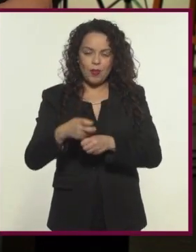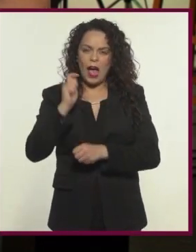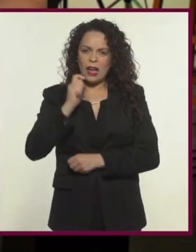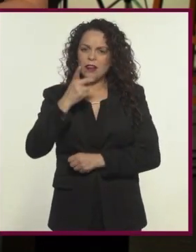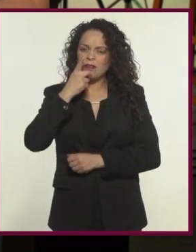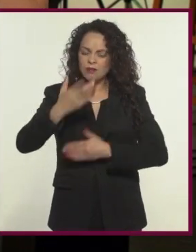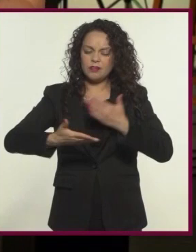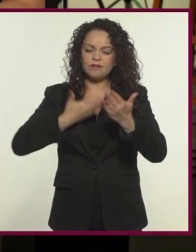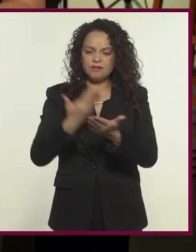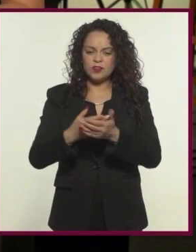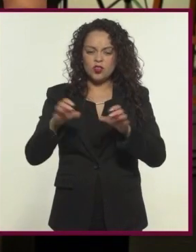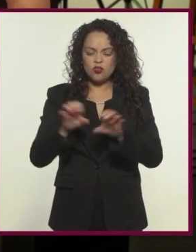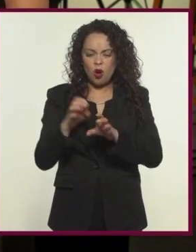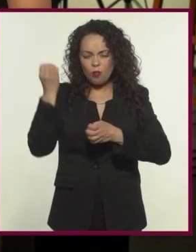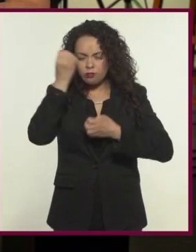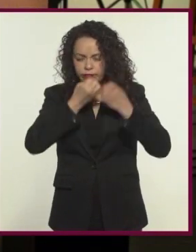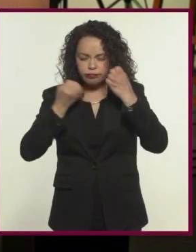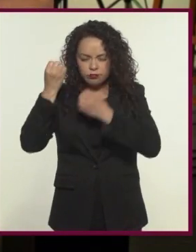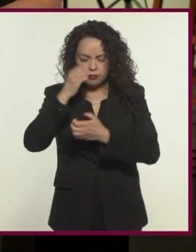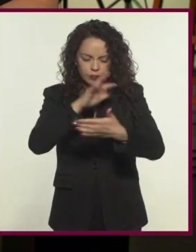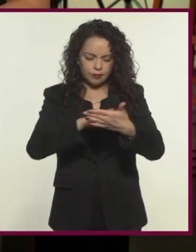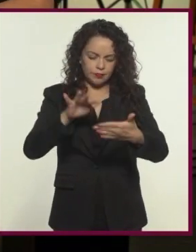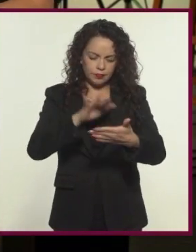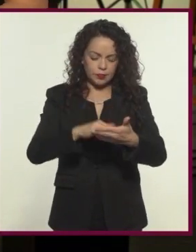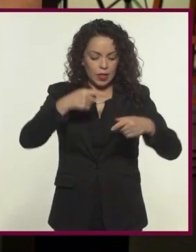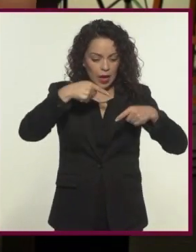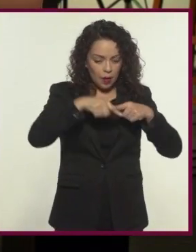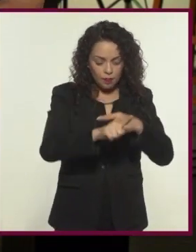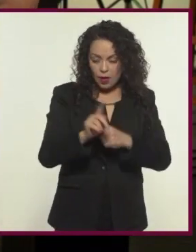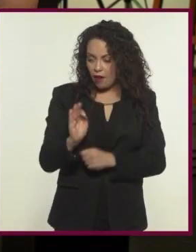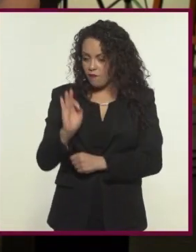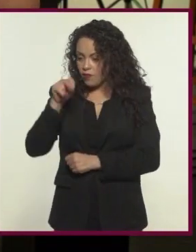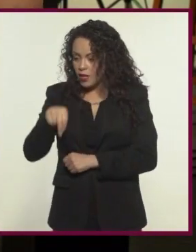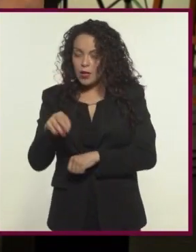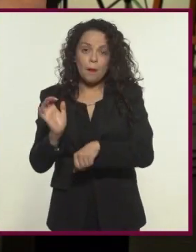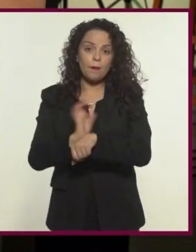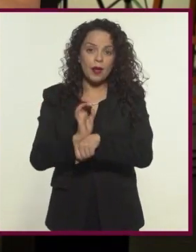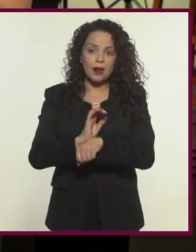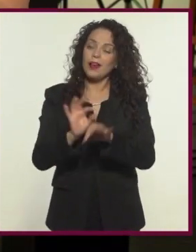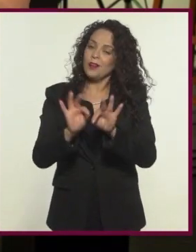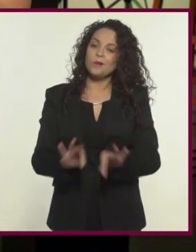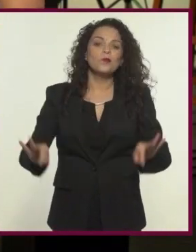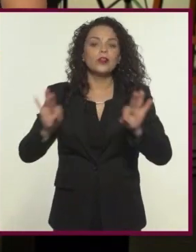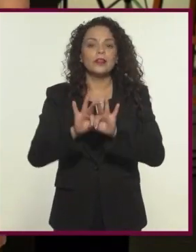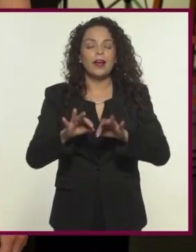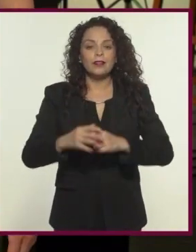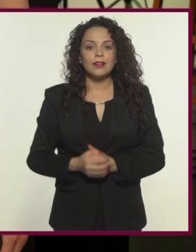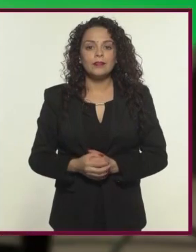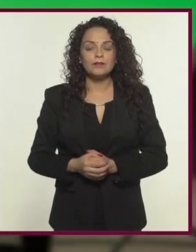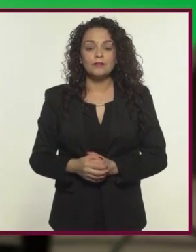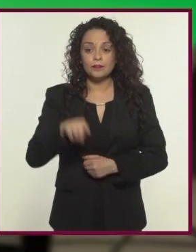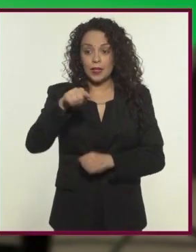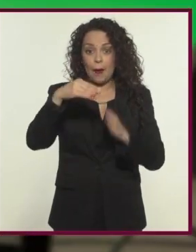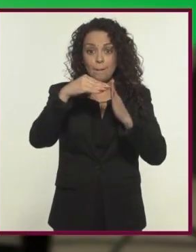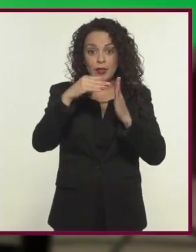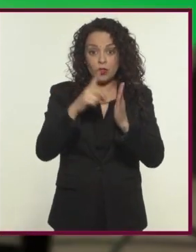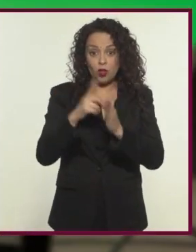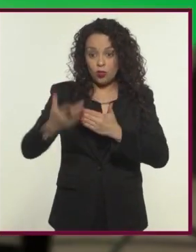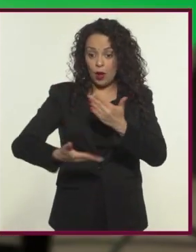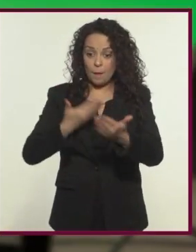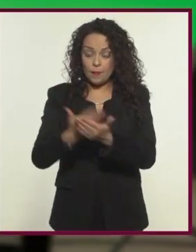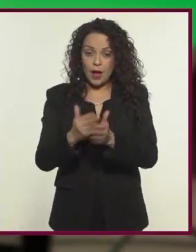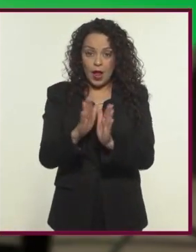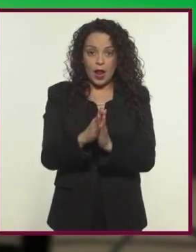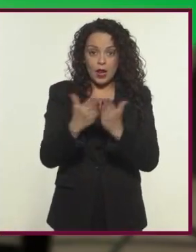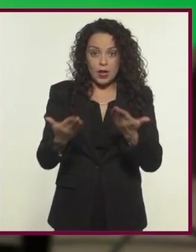esquema para analizar la narrativa tomando muy en cuenta tanto el inicio como el final de las películas. En el modelo que él propone